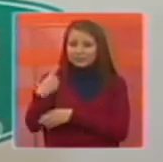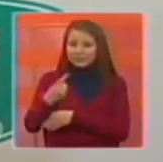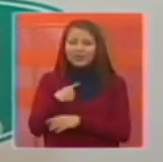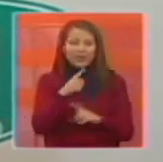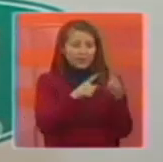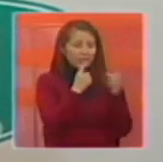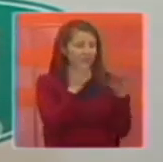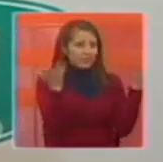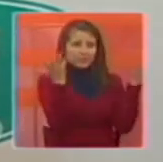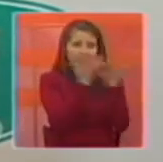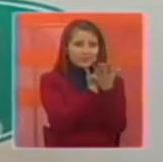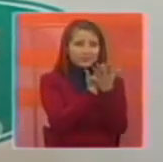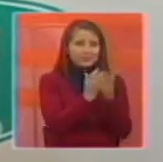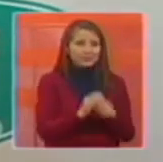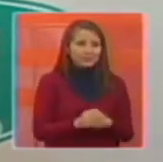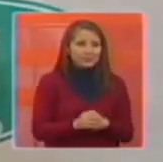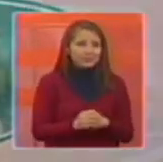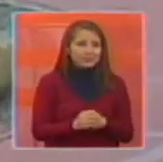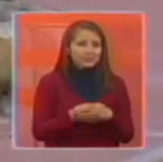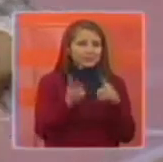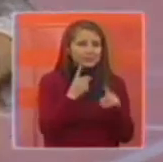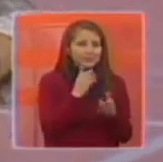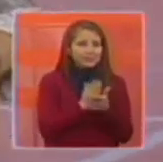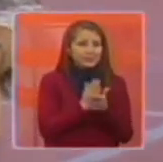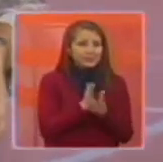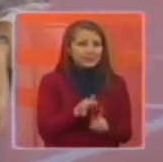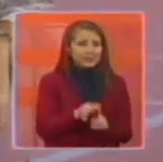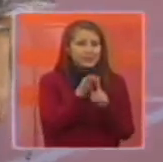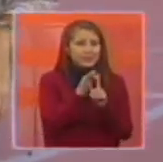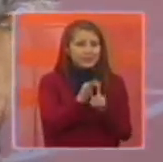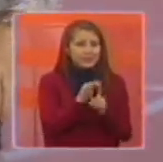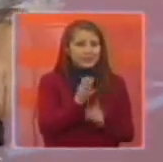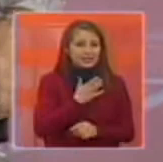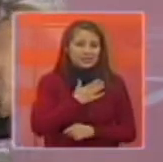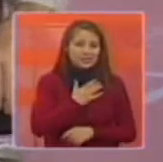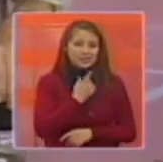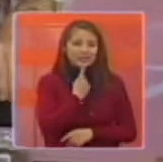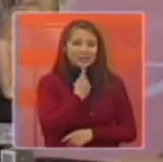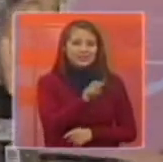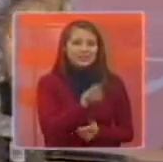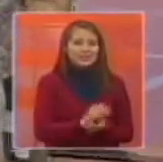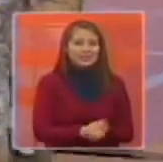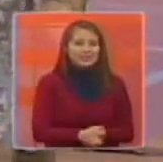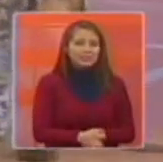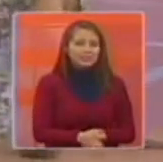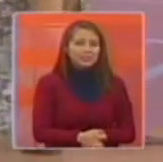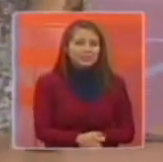confundo. También prepararemos un plato especial. Si yo digo, dígame,